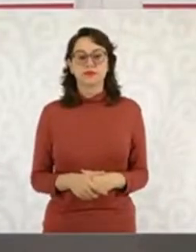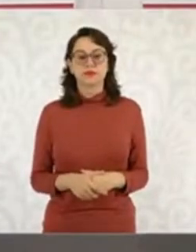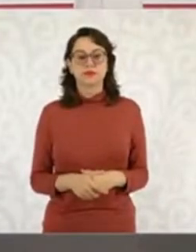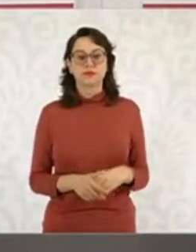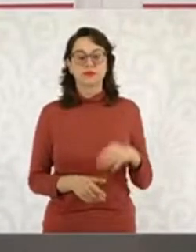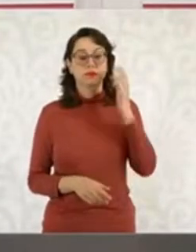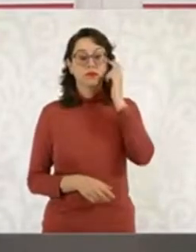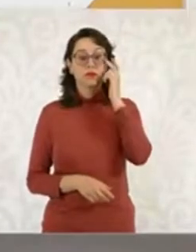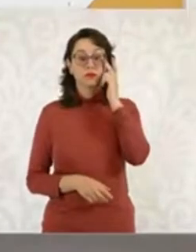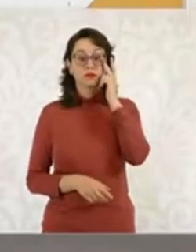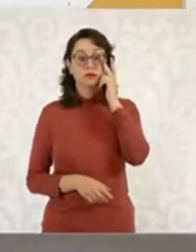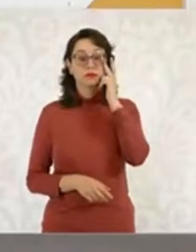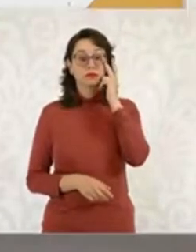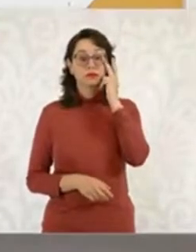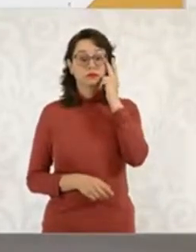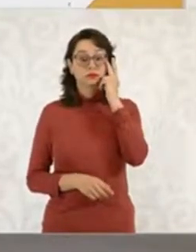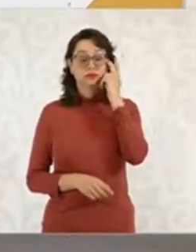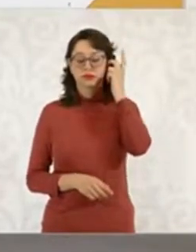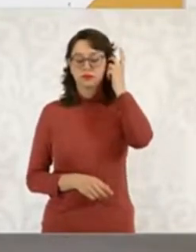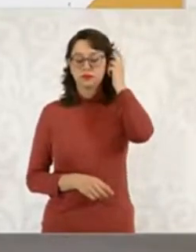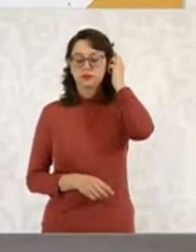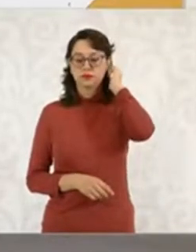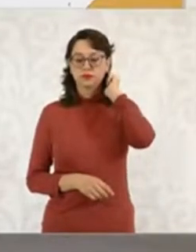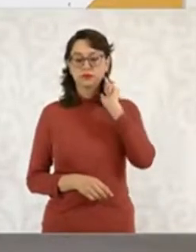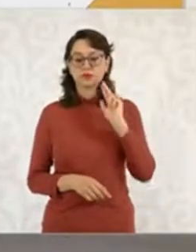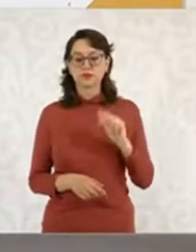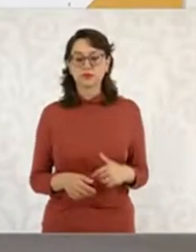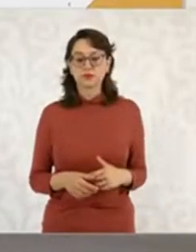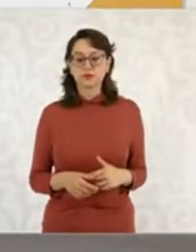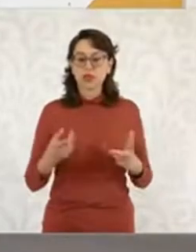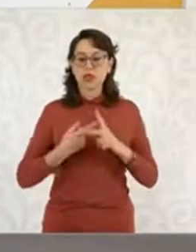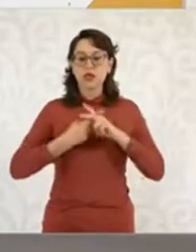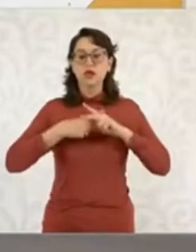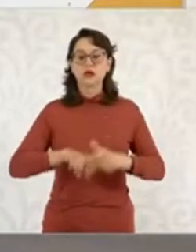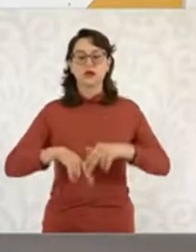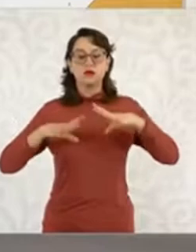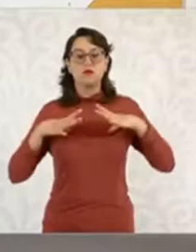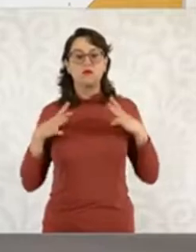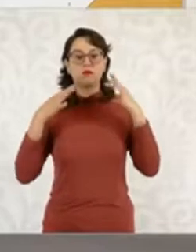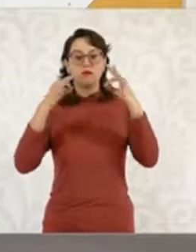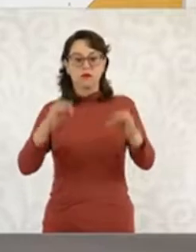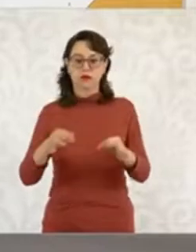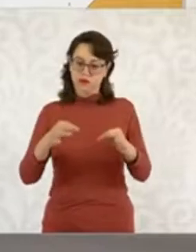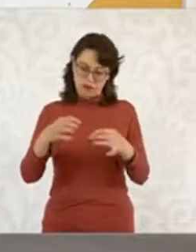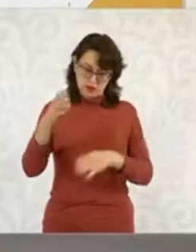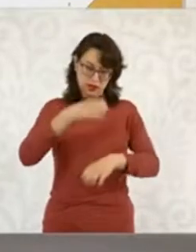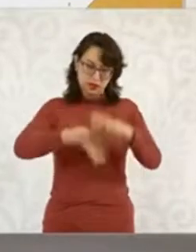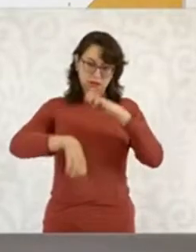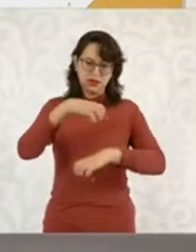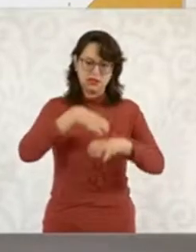favor, es la creación de la agencia. ¿Qué quiere decir la creación de la agencia?